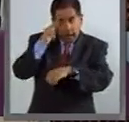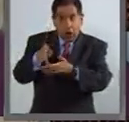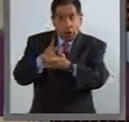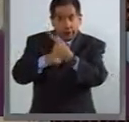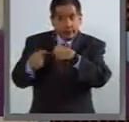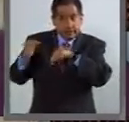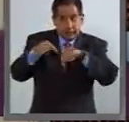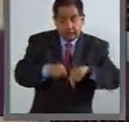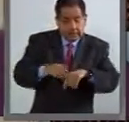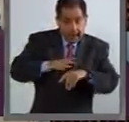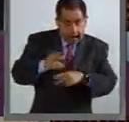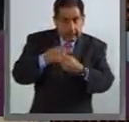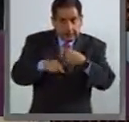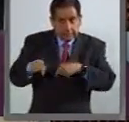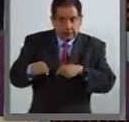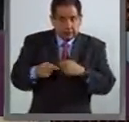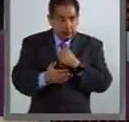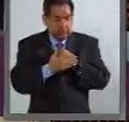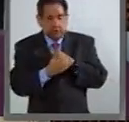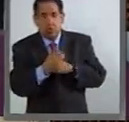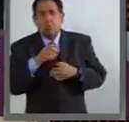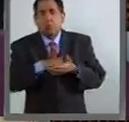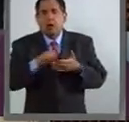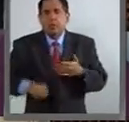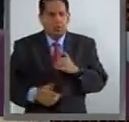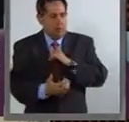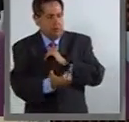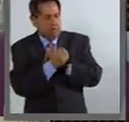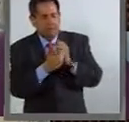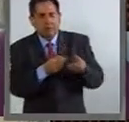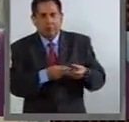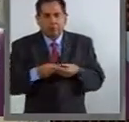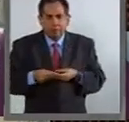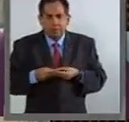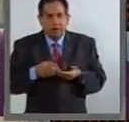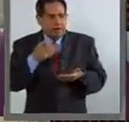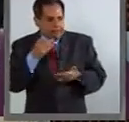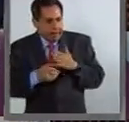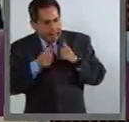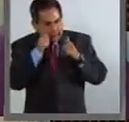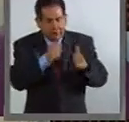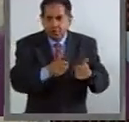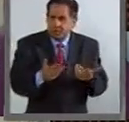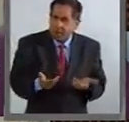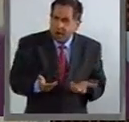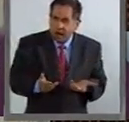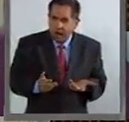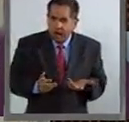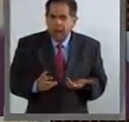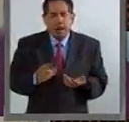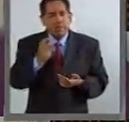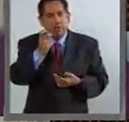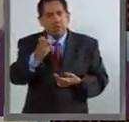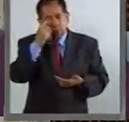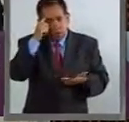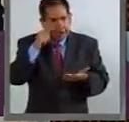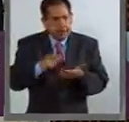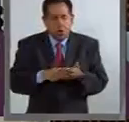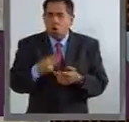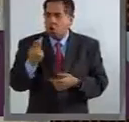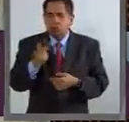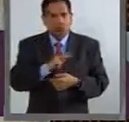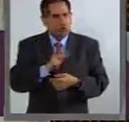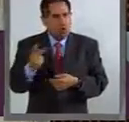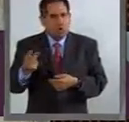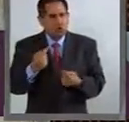regreso, hay aquí una petición vecinal que no ha sido atendida. Por lo tanto, creo que de los dos